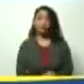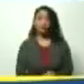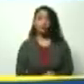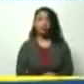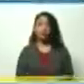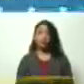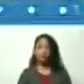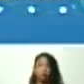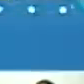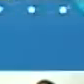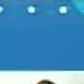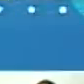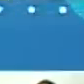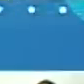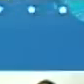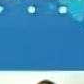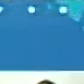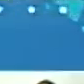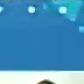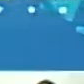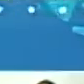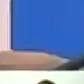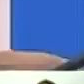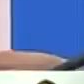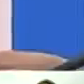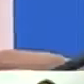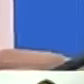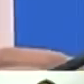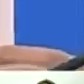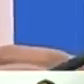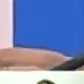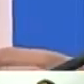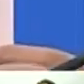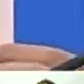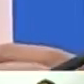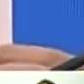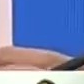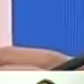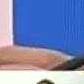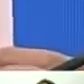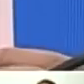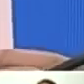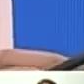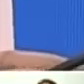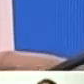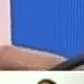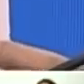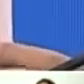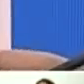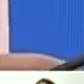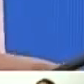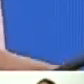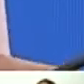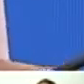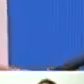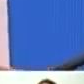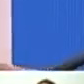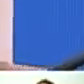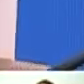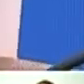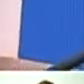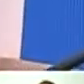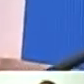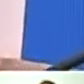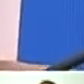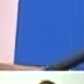aquí está le podemos distribuir una copia a todos los periodistas a todos los corresponsales